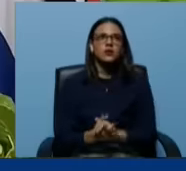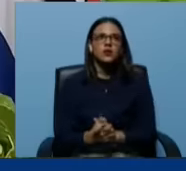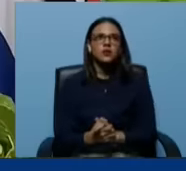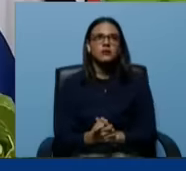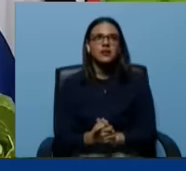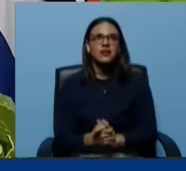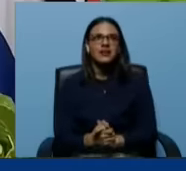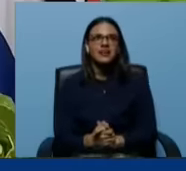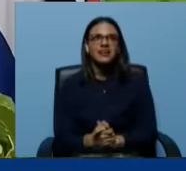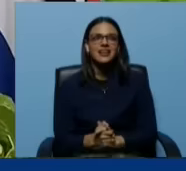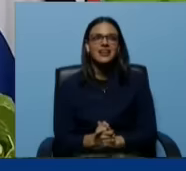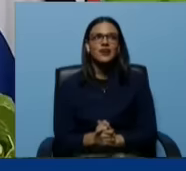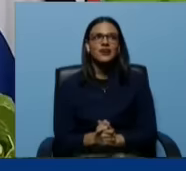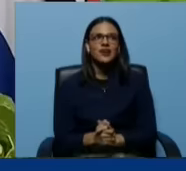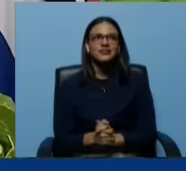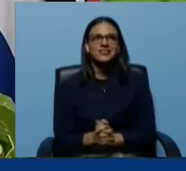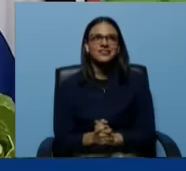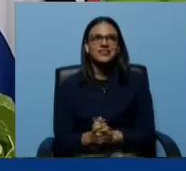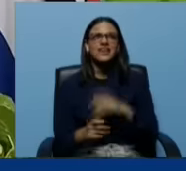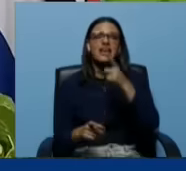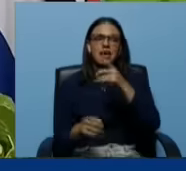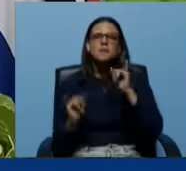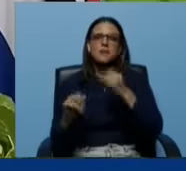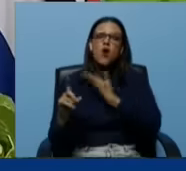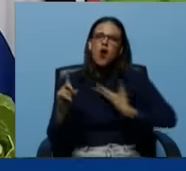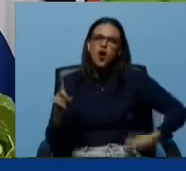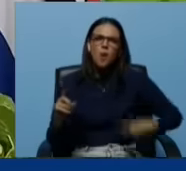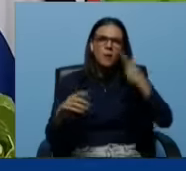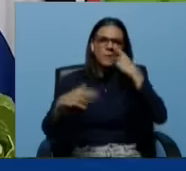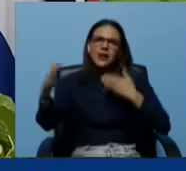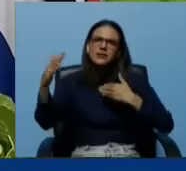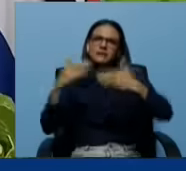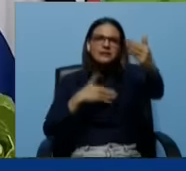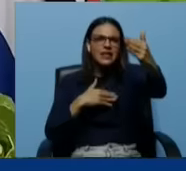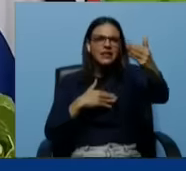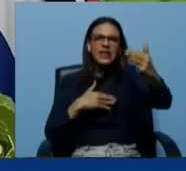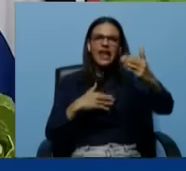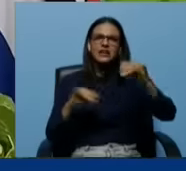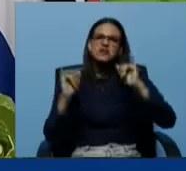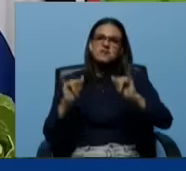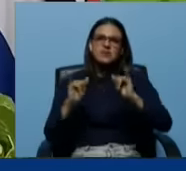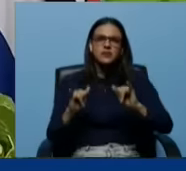del comandante Chávez, comandante eterno, lo dije.